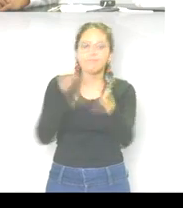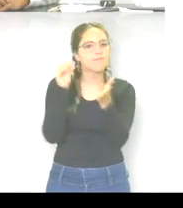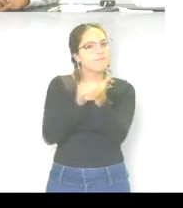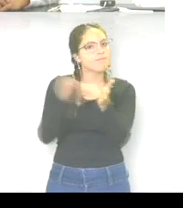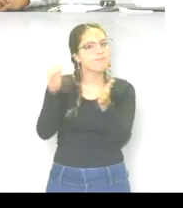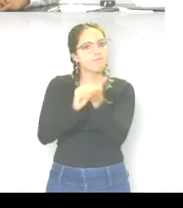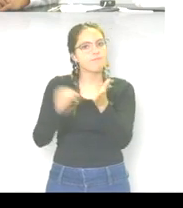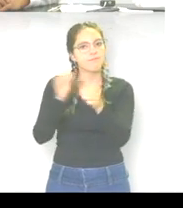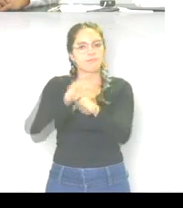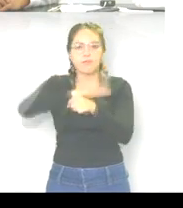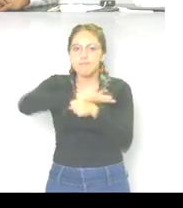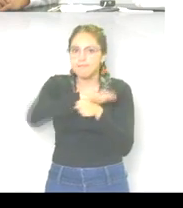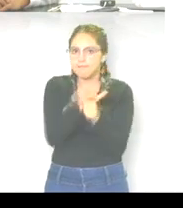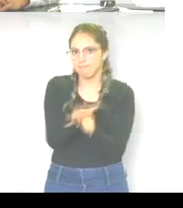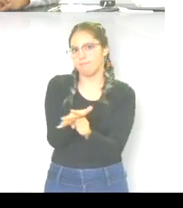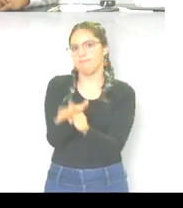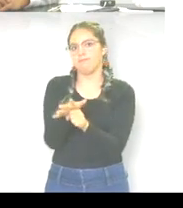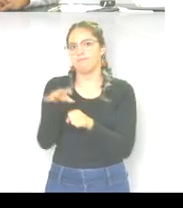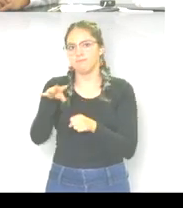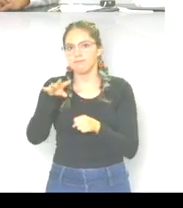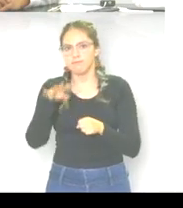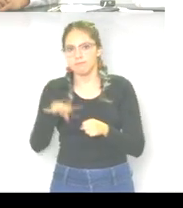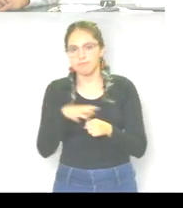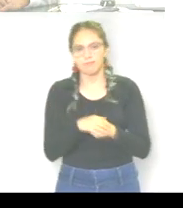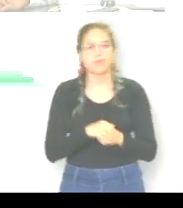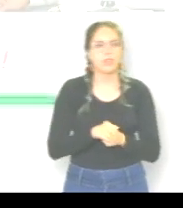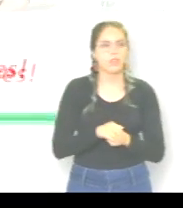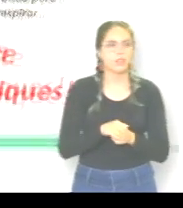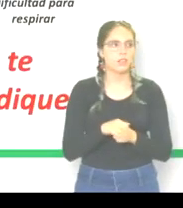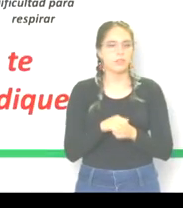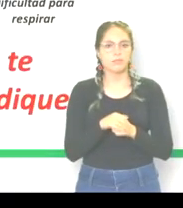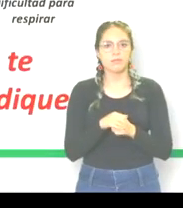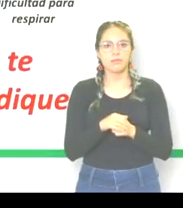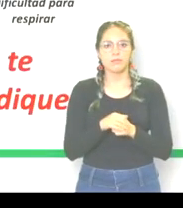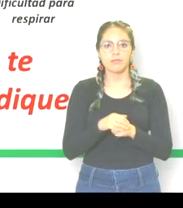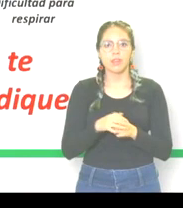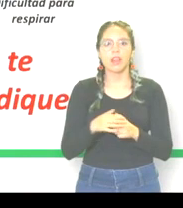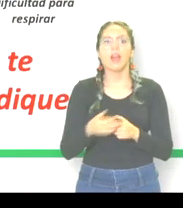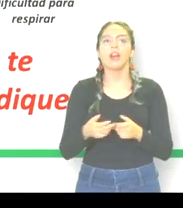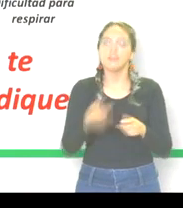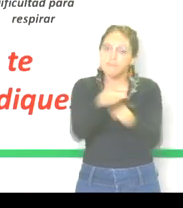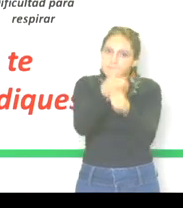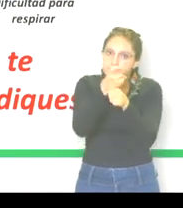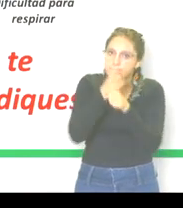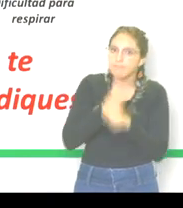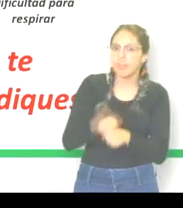coronavirus a nivel comunitario. Les exhortamos nuevamente a que utilicen la línea